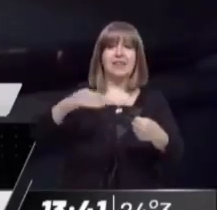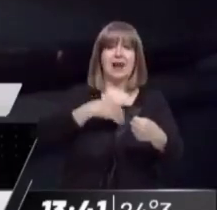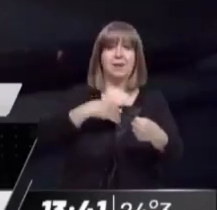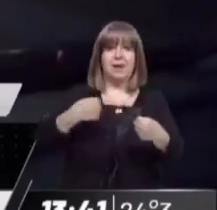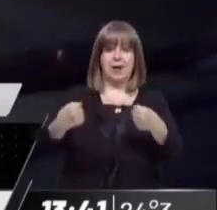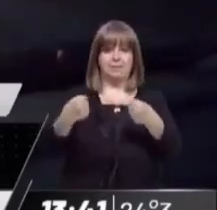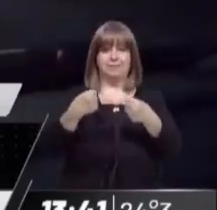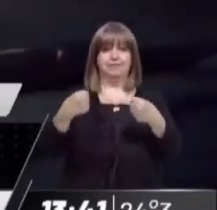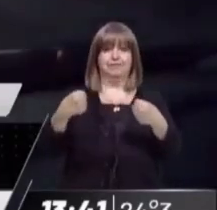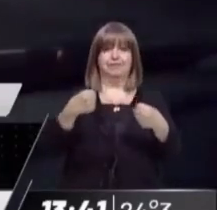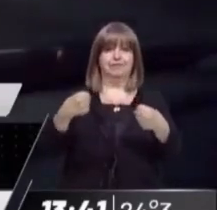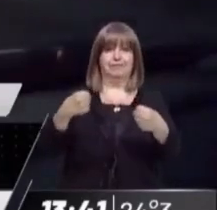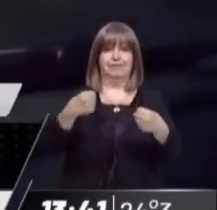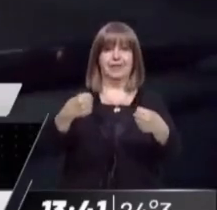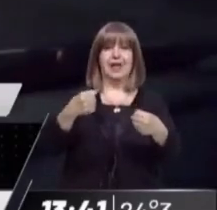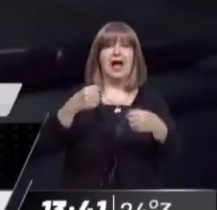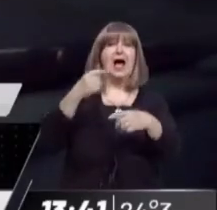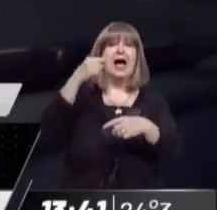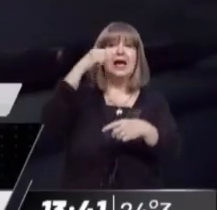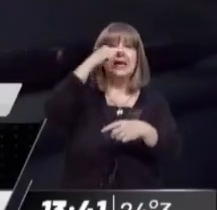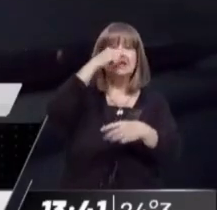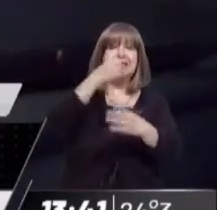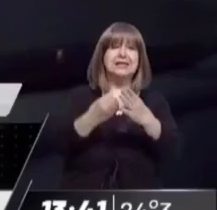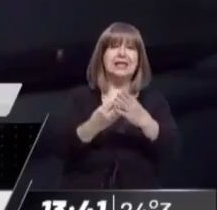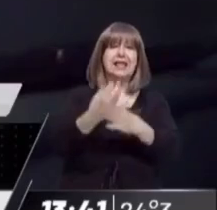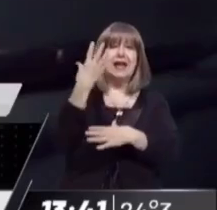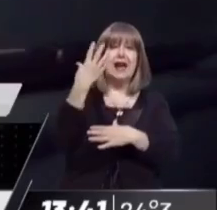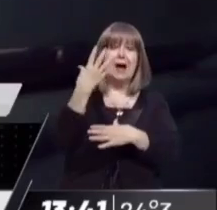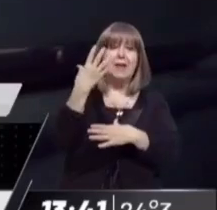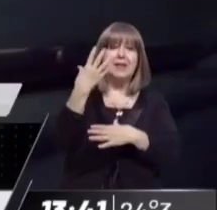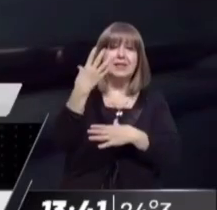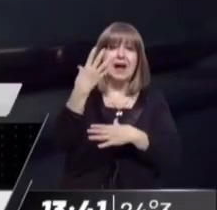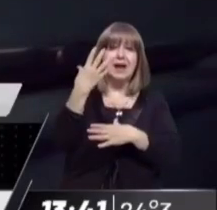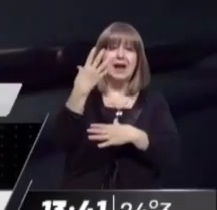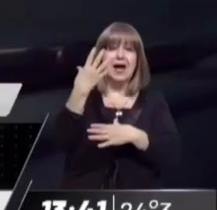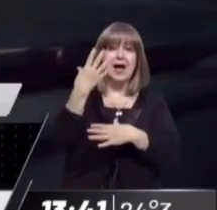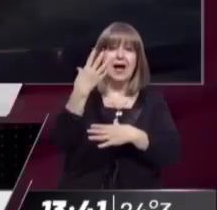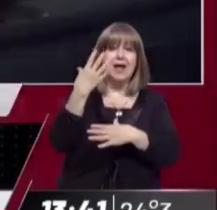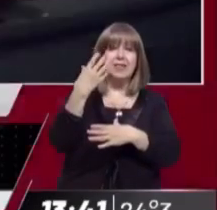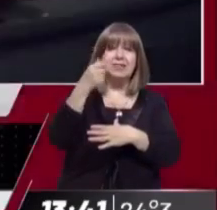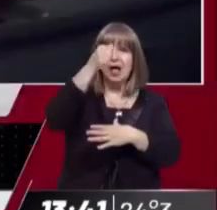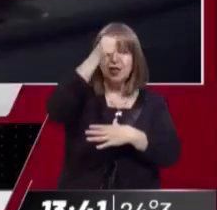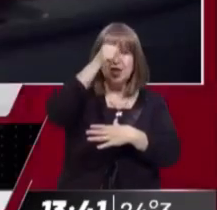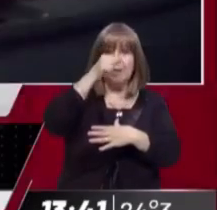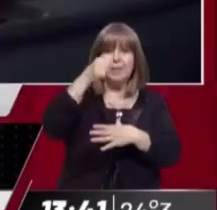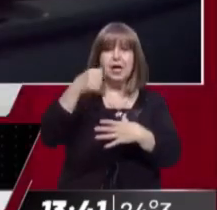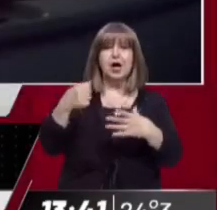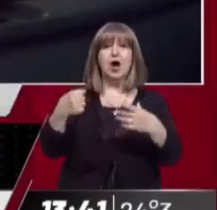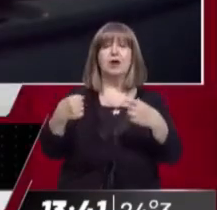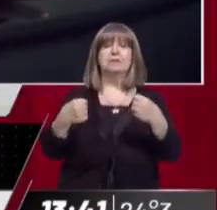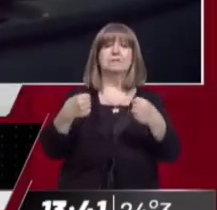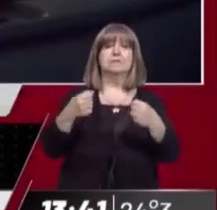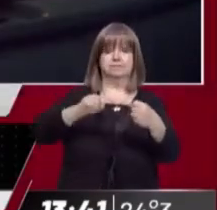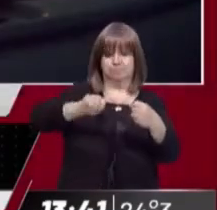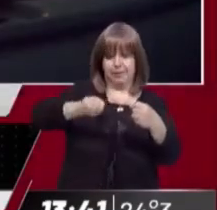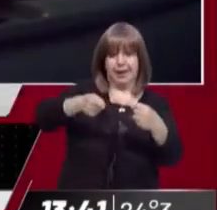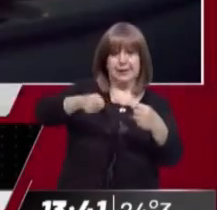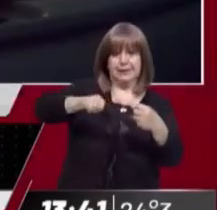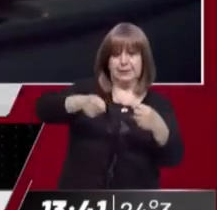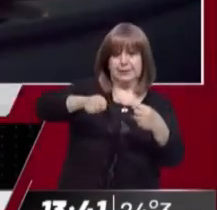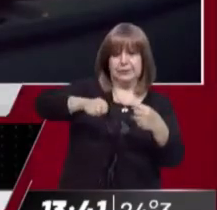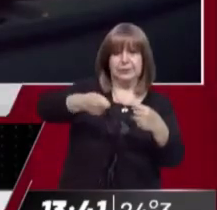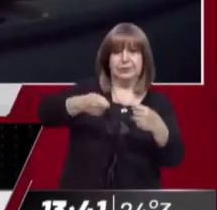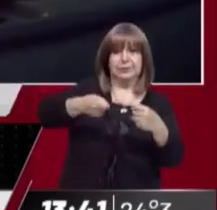7 de la mañana de un domingo y se puso detrás del volante qué locura Y recorrió